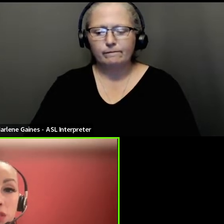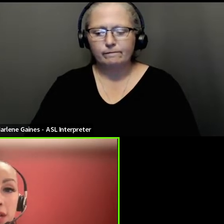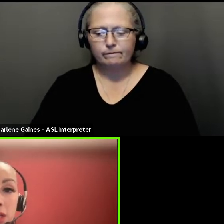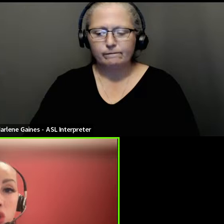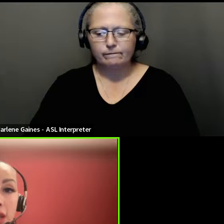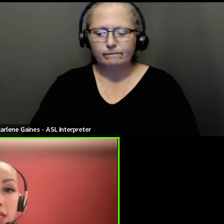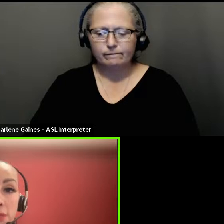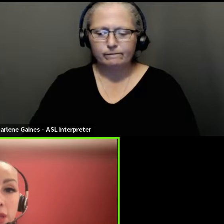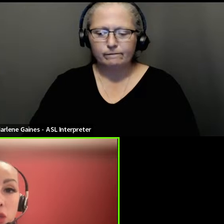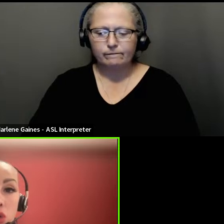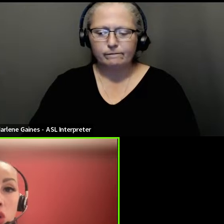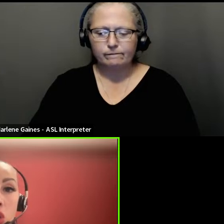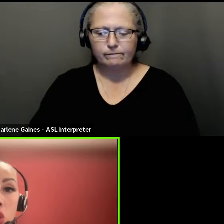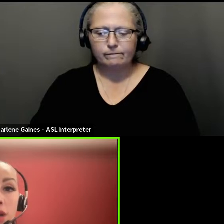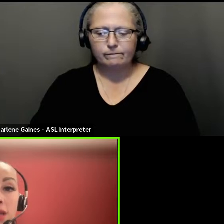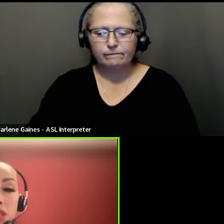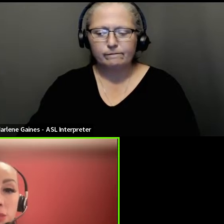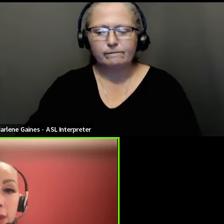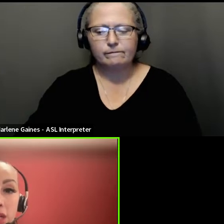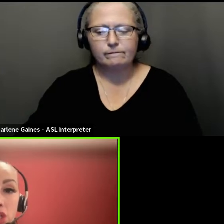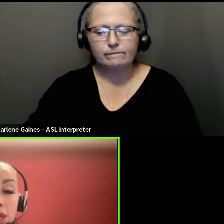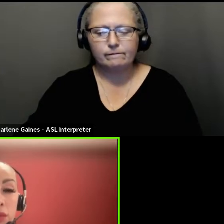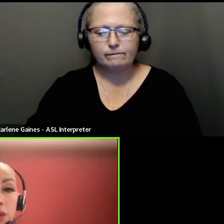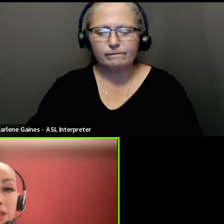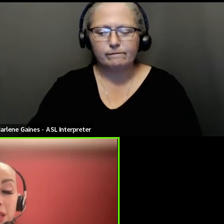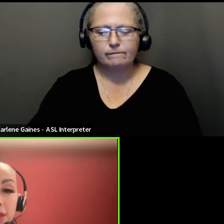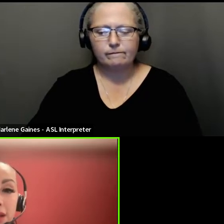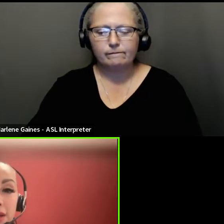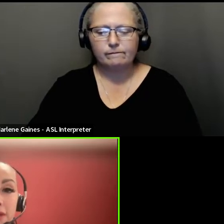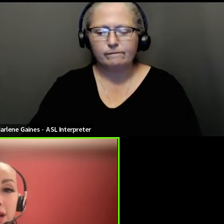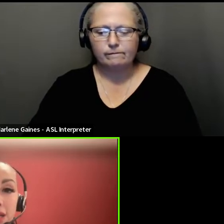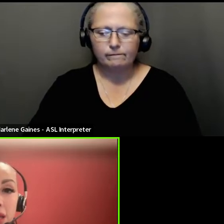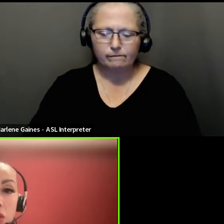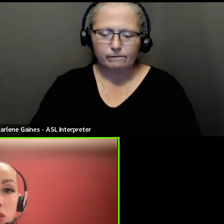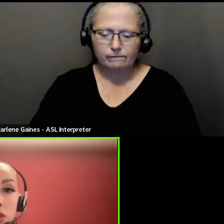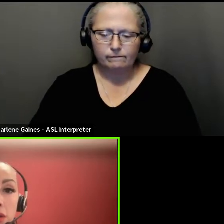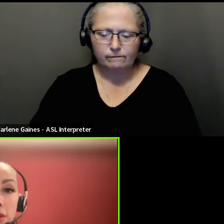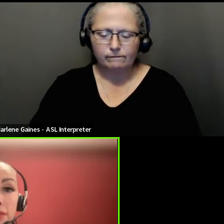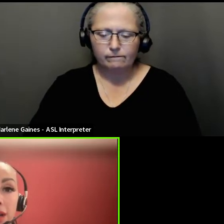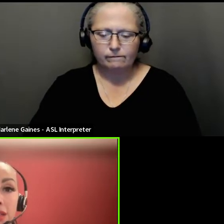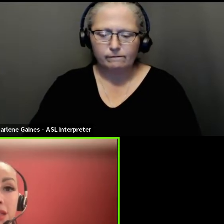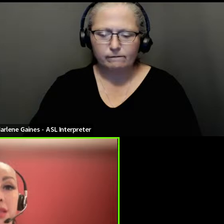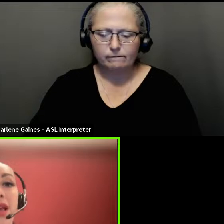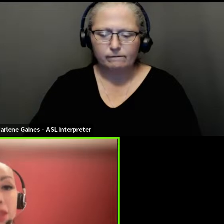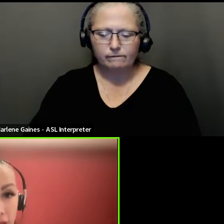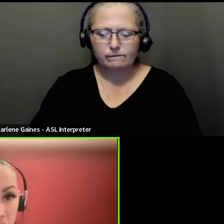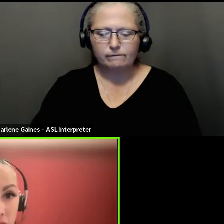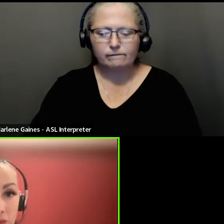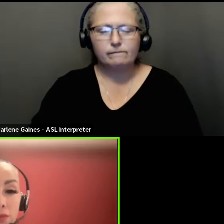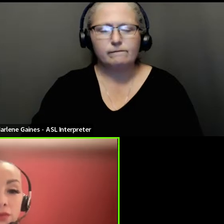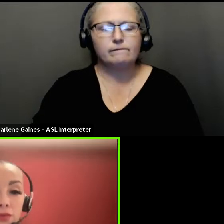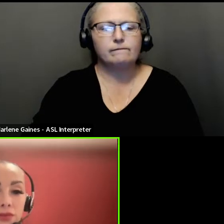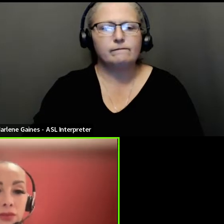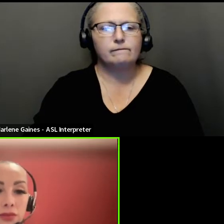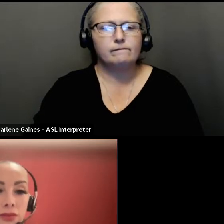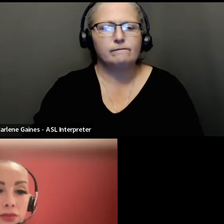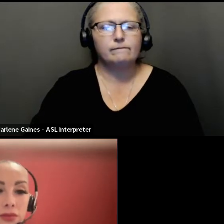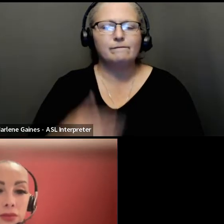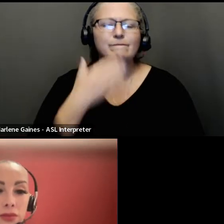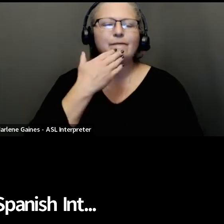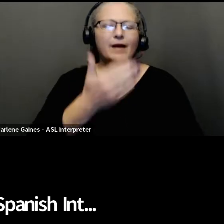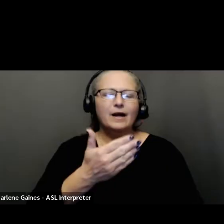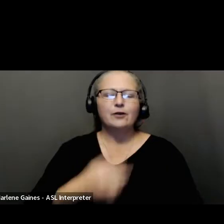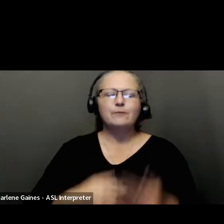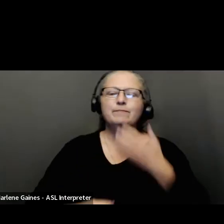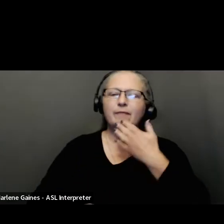y después seleccione Español o Spanish y después aceptar, finalizar o done. Gracias. Thank you. Thank